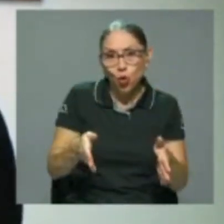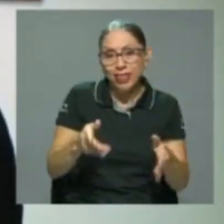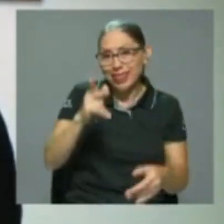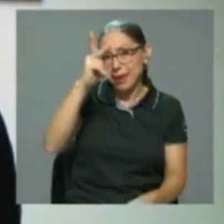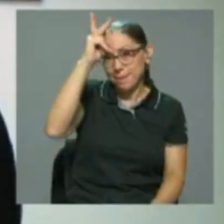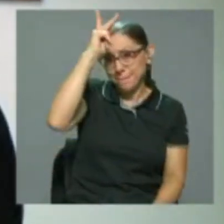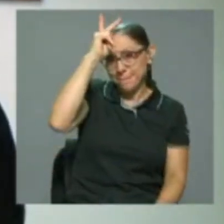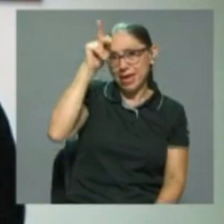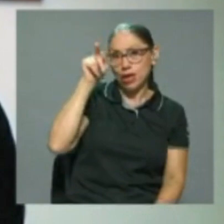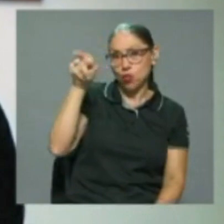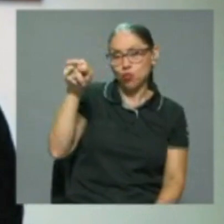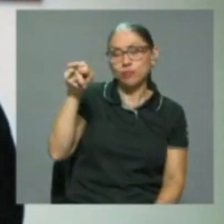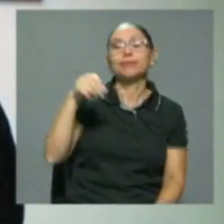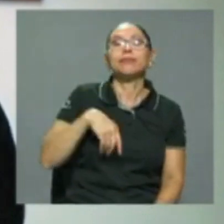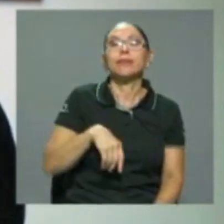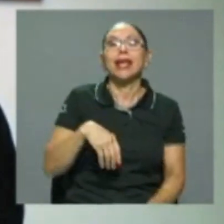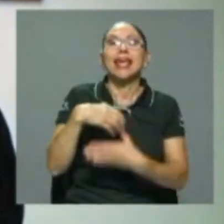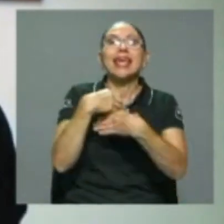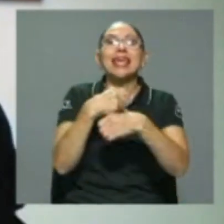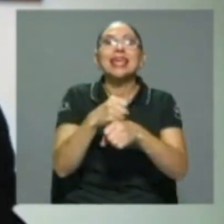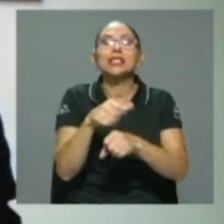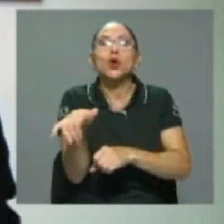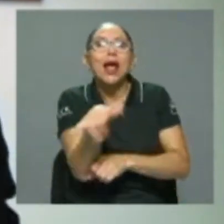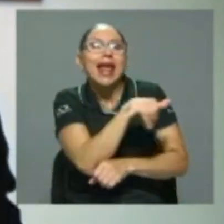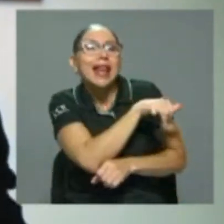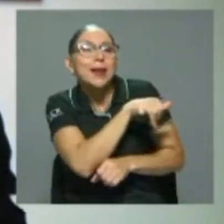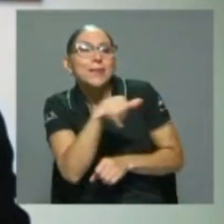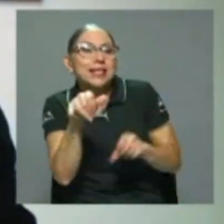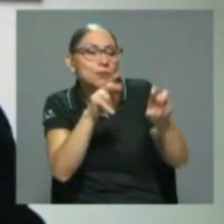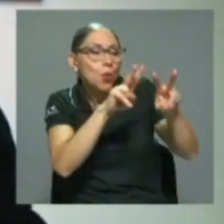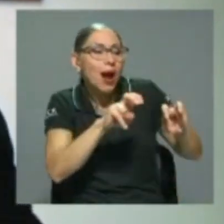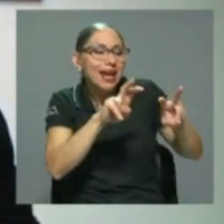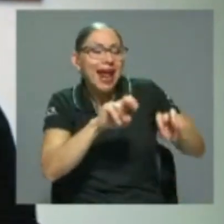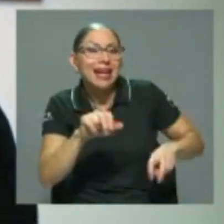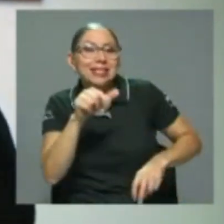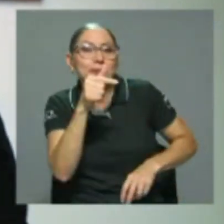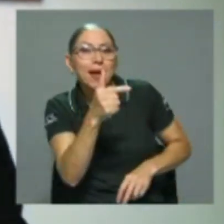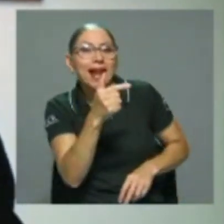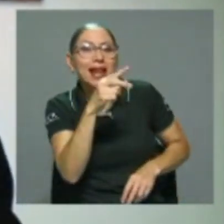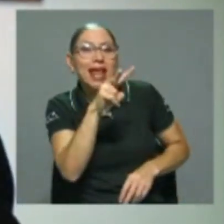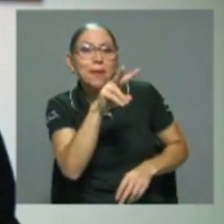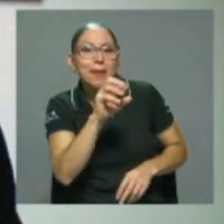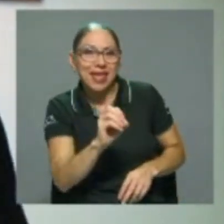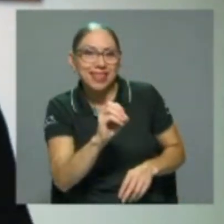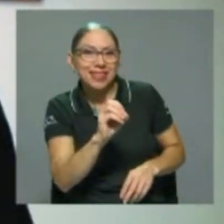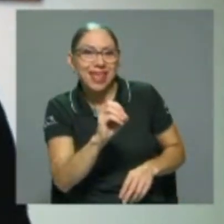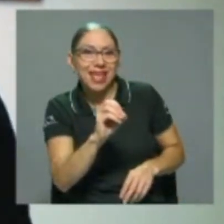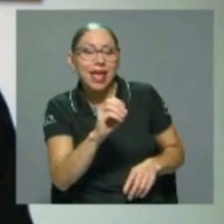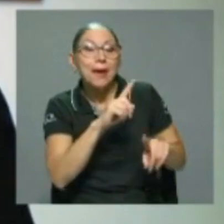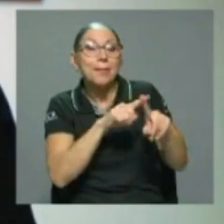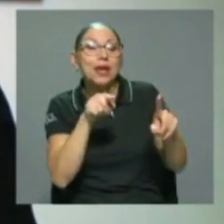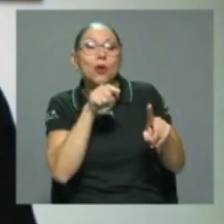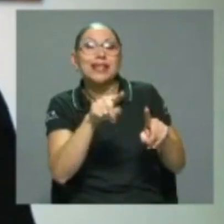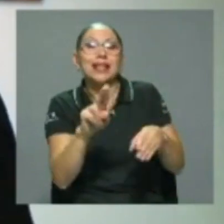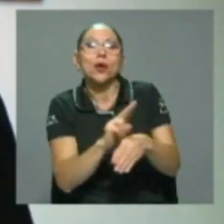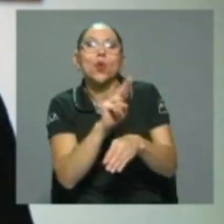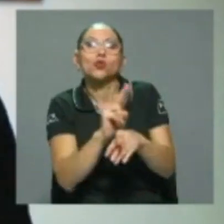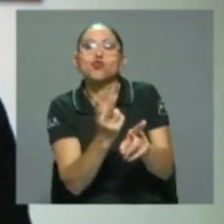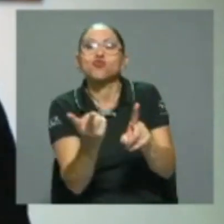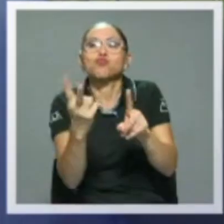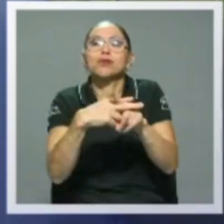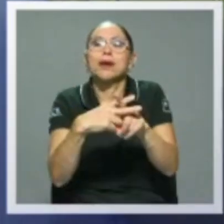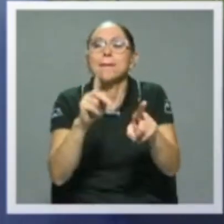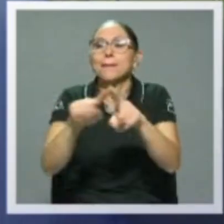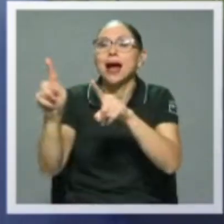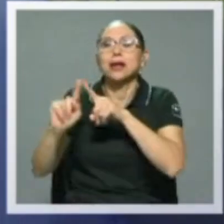Perú hizo el mismo análisis que se hizo para el G20, extendiéndolo a varios países de Latinoamérica. Y nos pidió